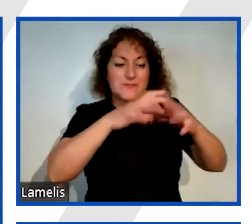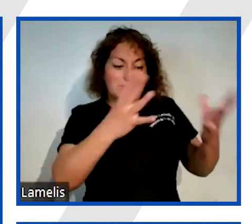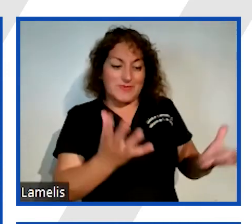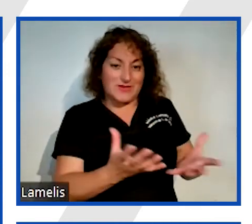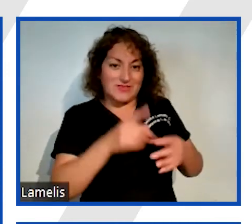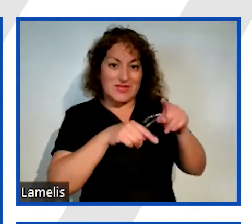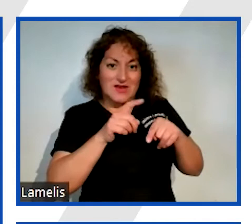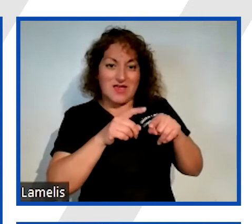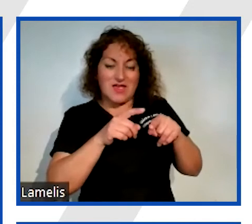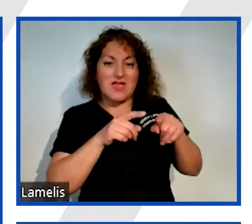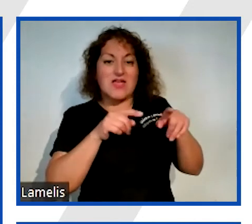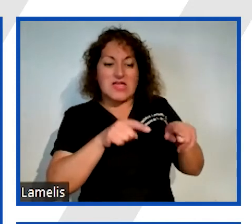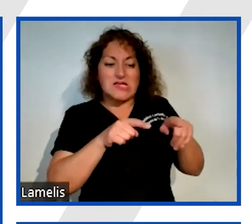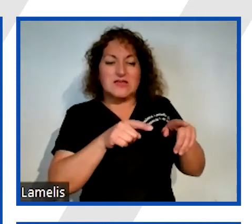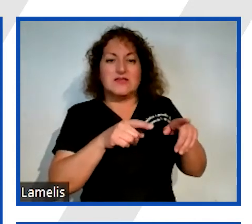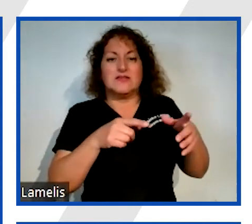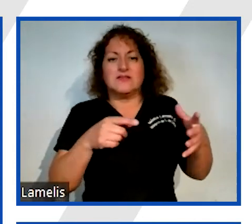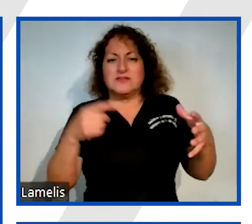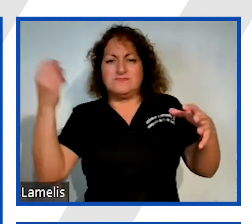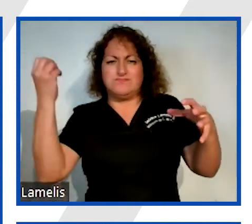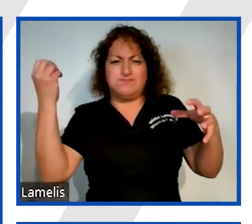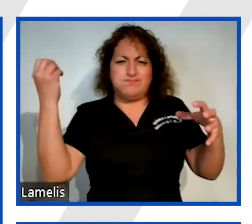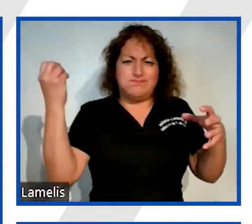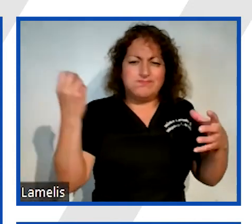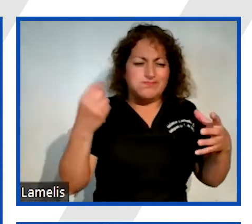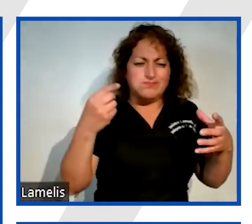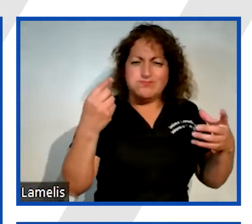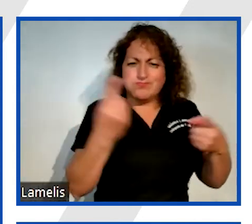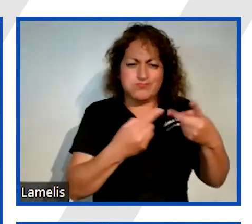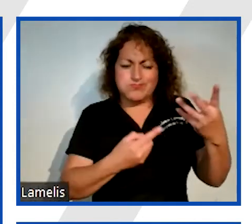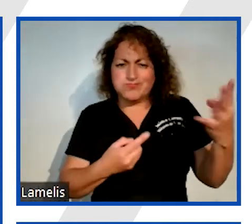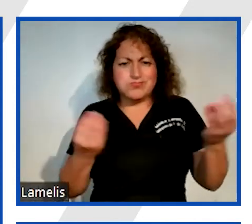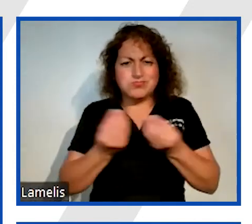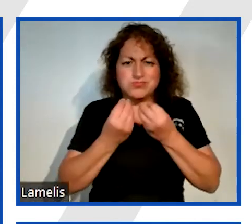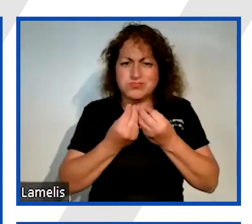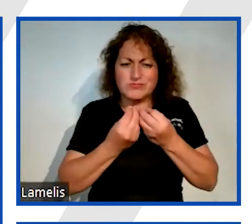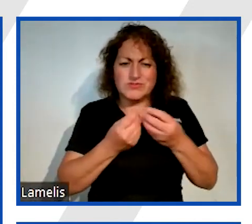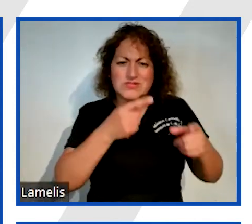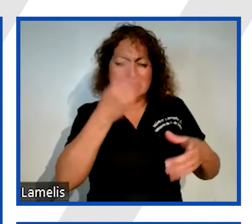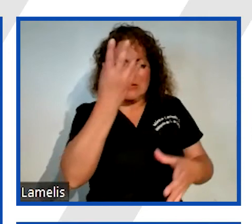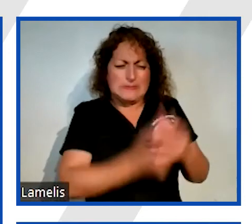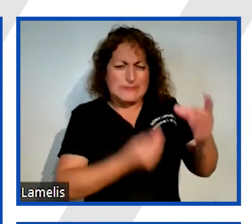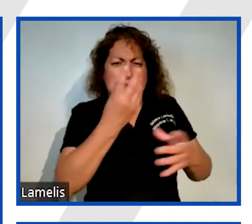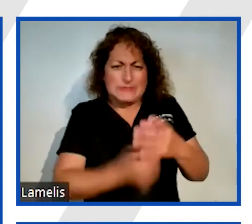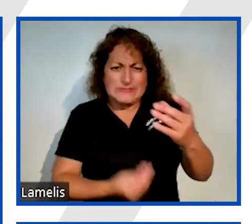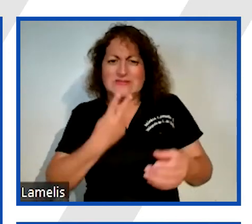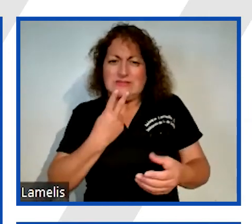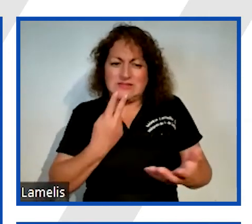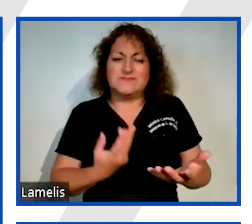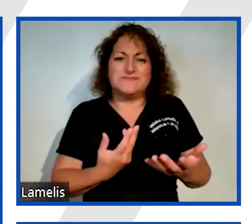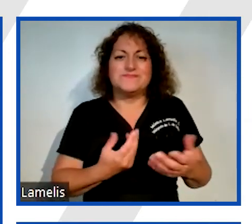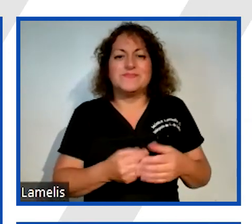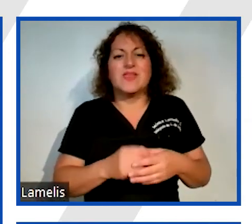vio enfrentado a muchas muchas muchas muchas muchas cosas y muchas extinciones masivas fueron al menos de